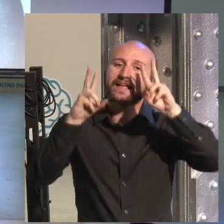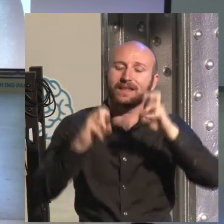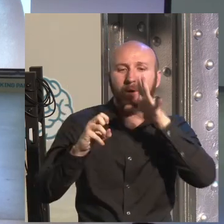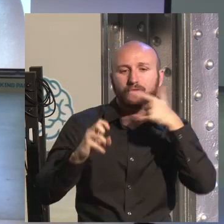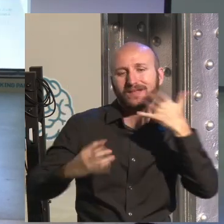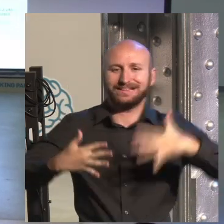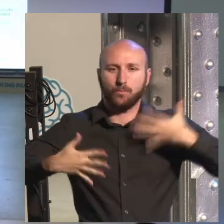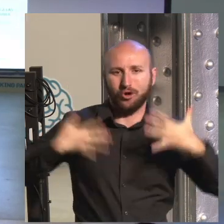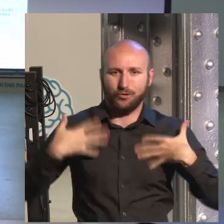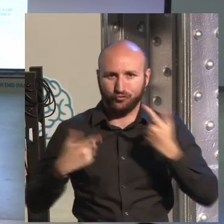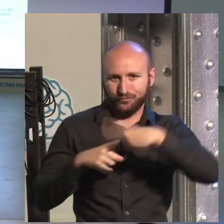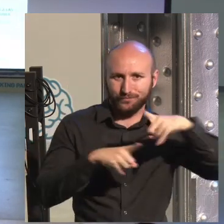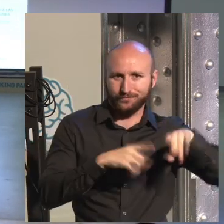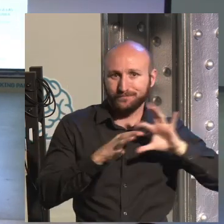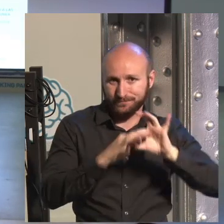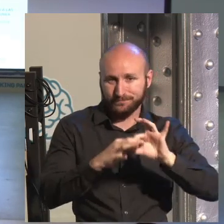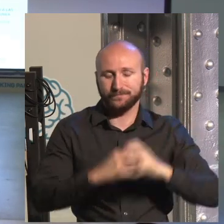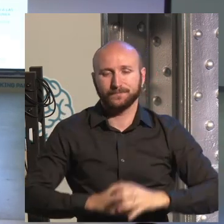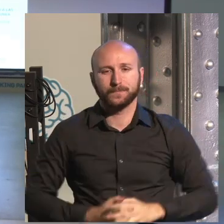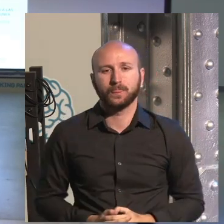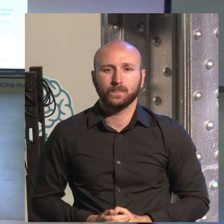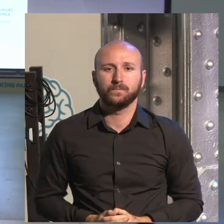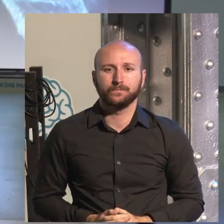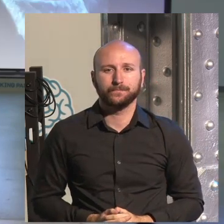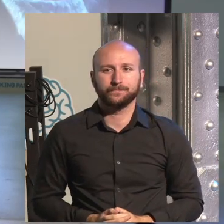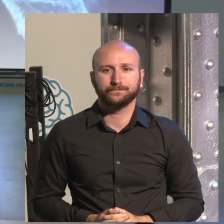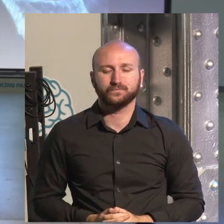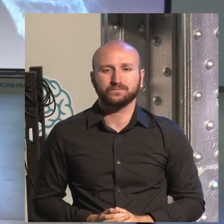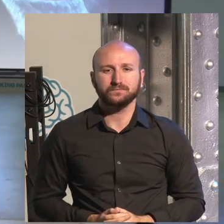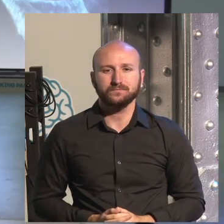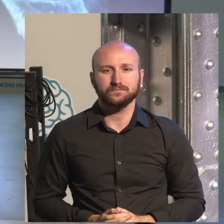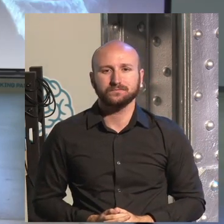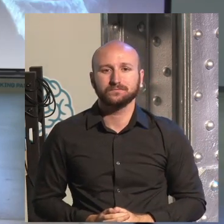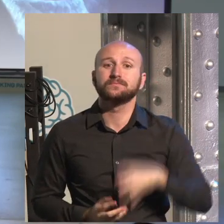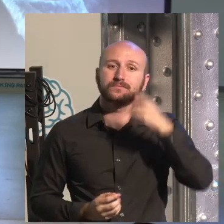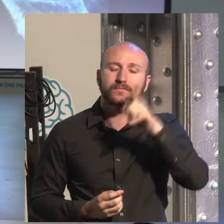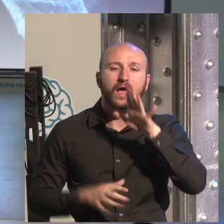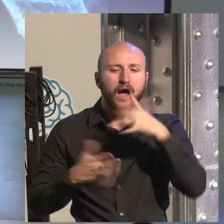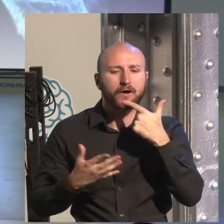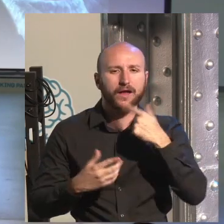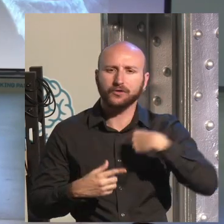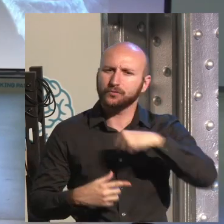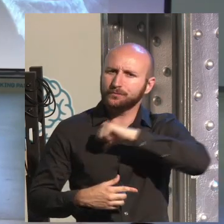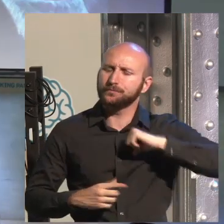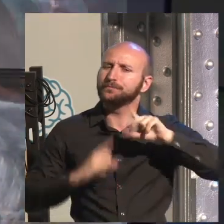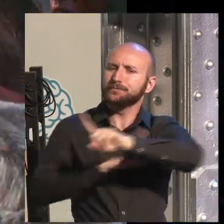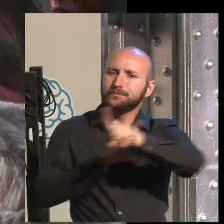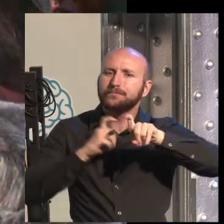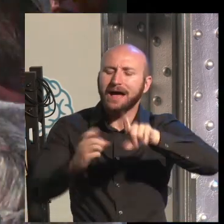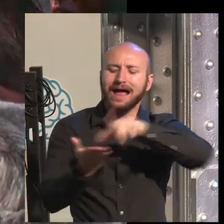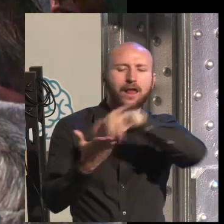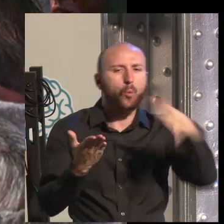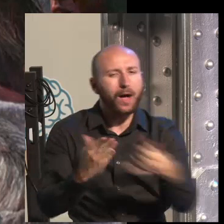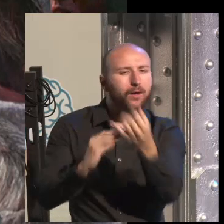objetos simbólicos, como estos que tenemos aquí, a veces plumas, ¿no? Y la pregunta que nos hacemos es cuándo apareció el